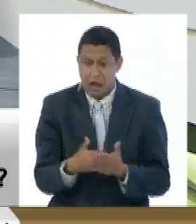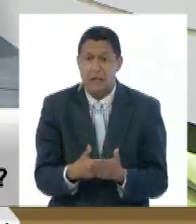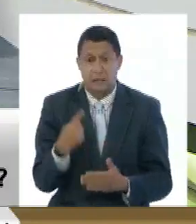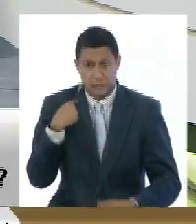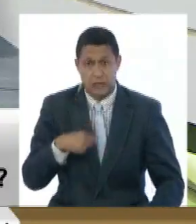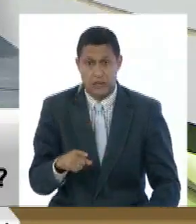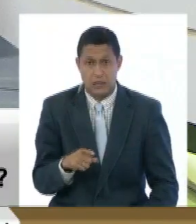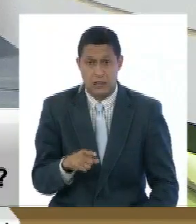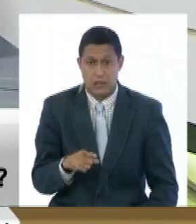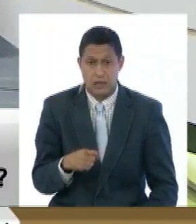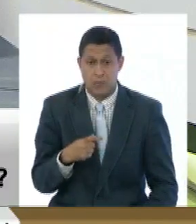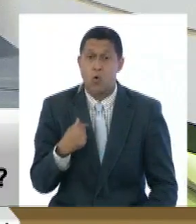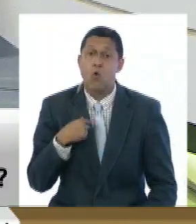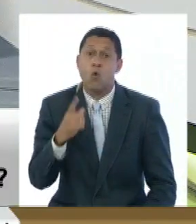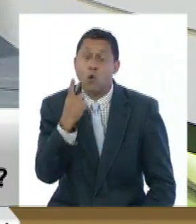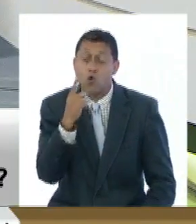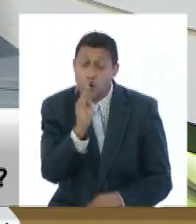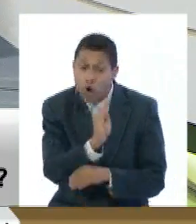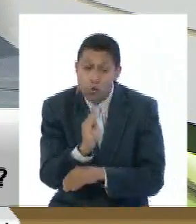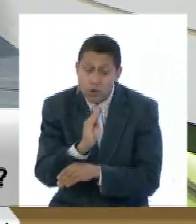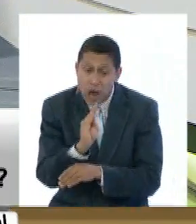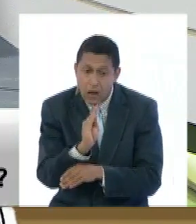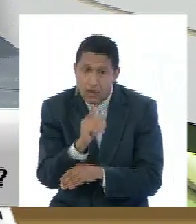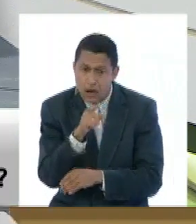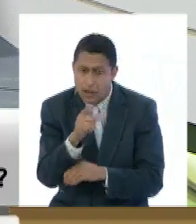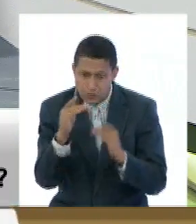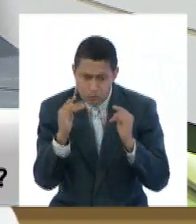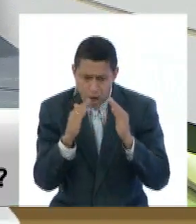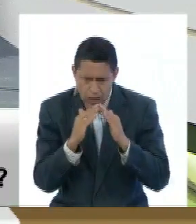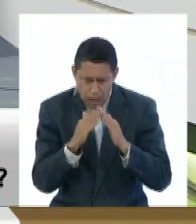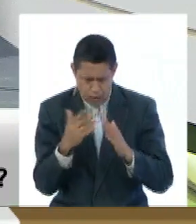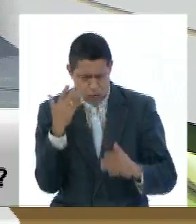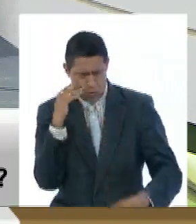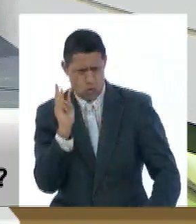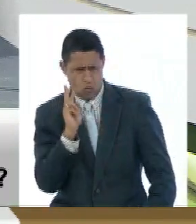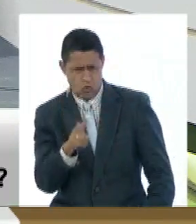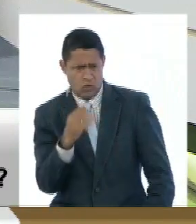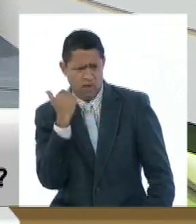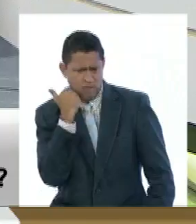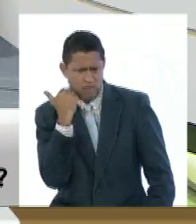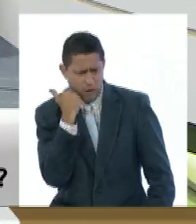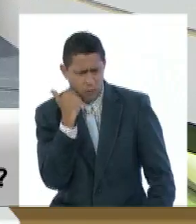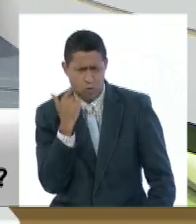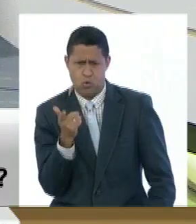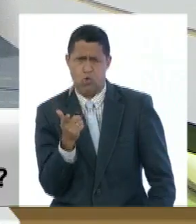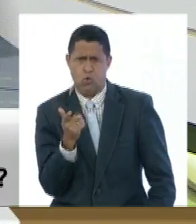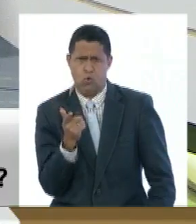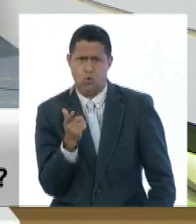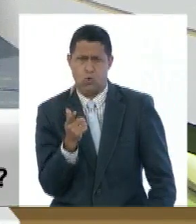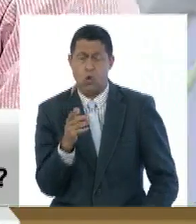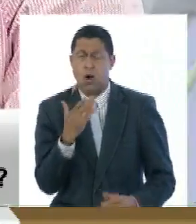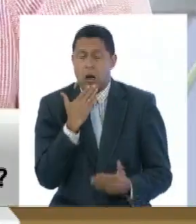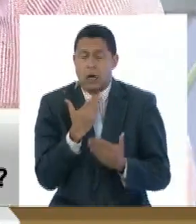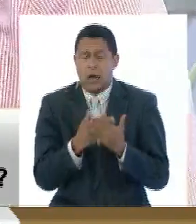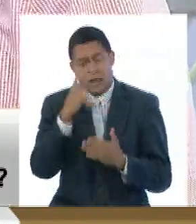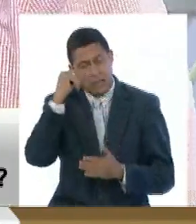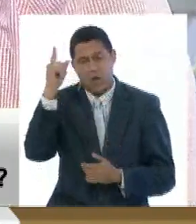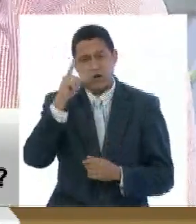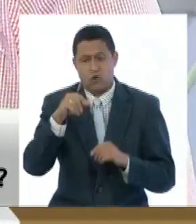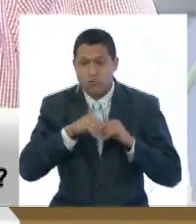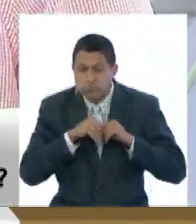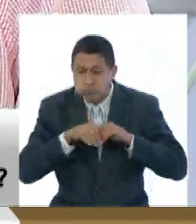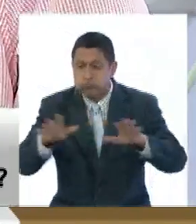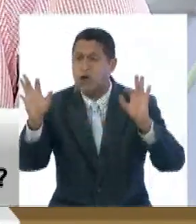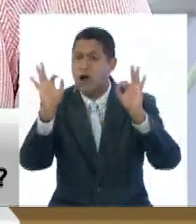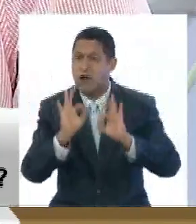tuvimos uno de los cuidadores principales en una casa, estaba enfermo y gracias a Dios no infectó a